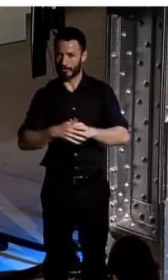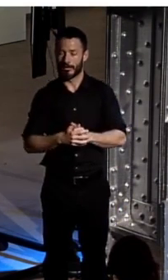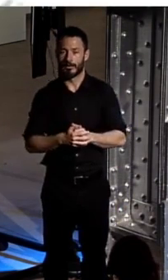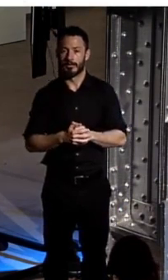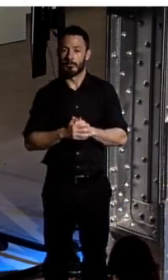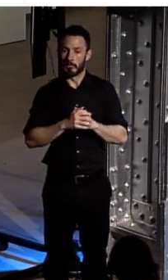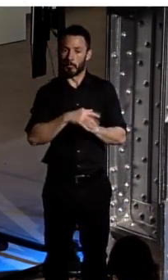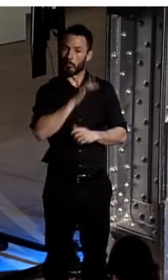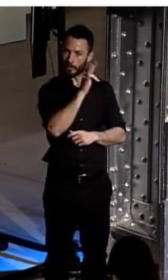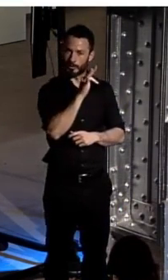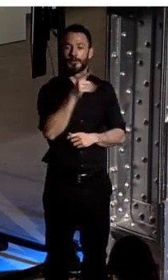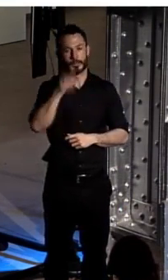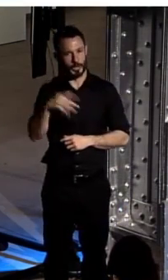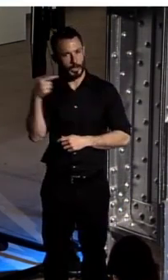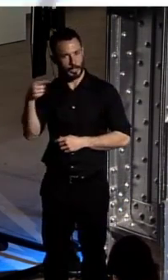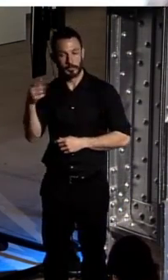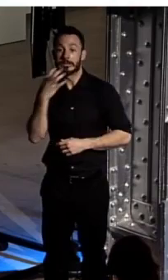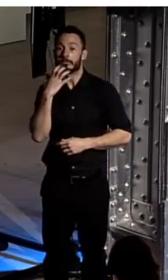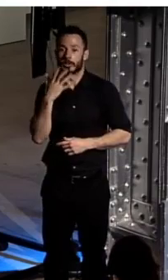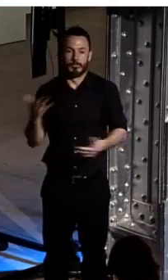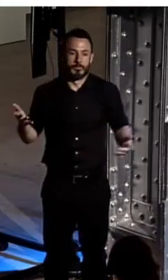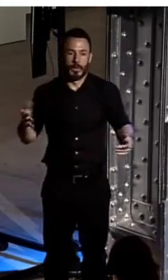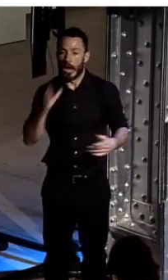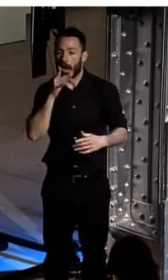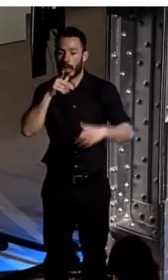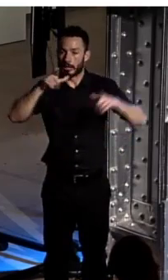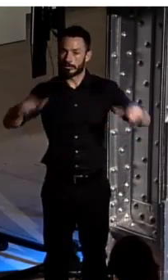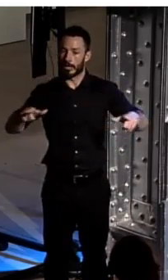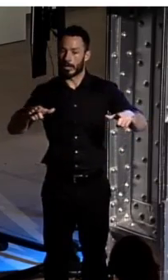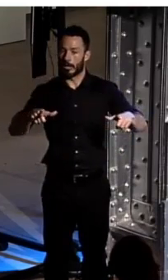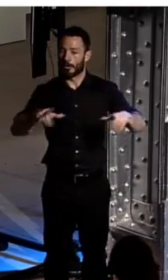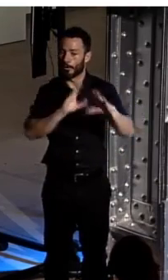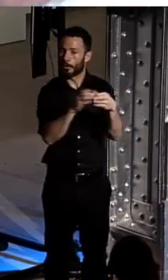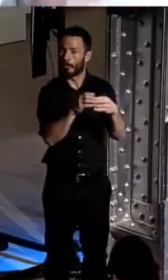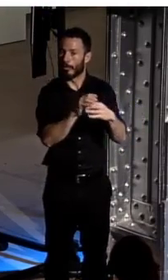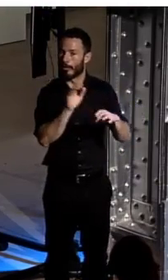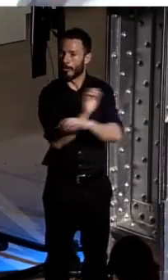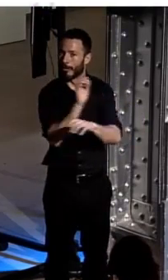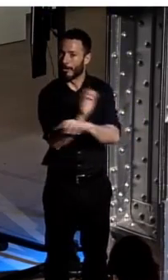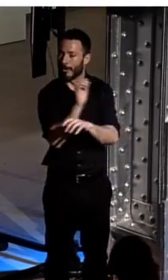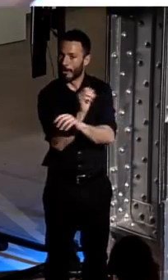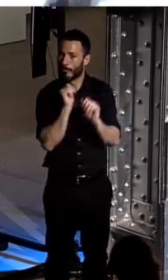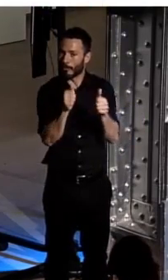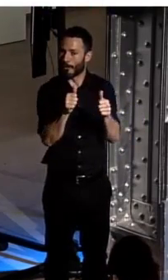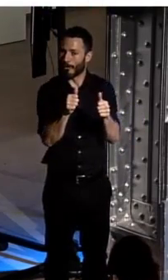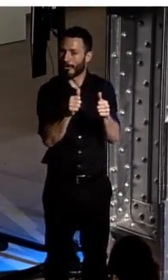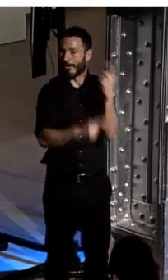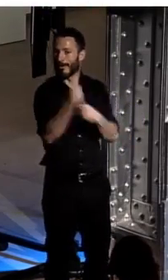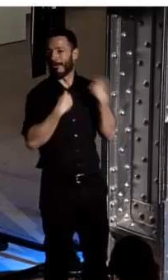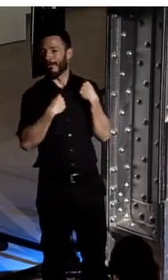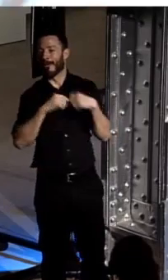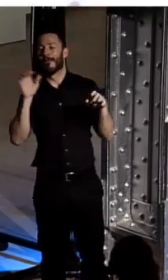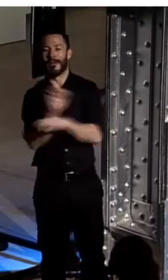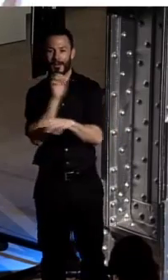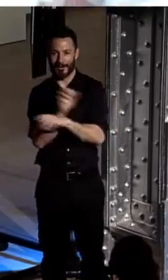el tema positivo como para el tema negativo. Si, por ejemplo, en esta sala empezasen a reírse un grupo de gente, pues se contagiaría y mucha gente